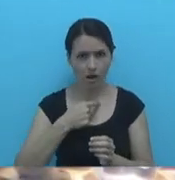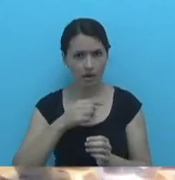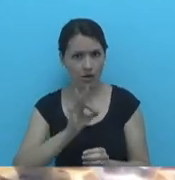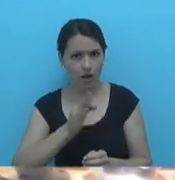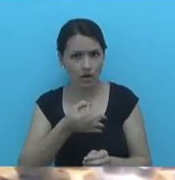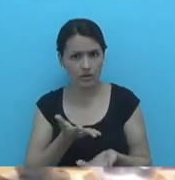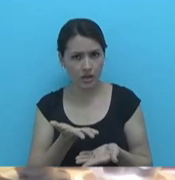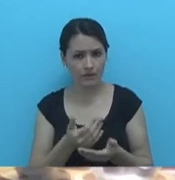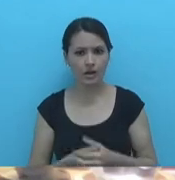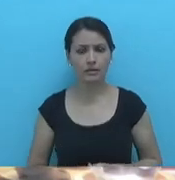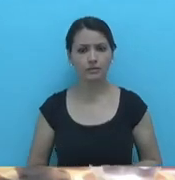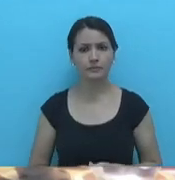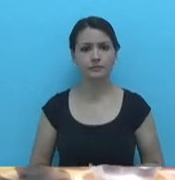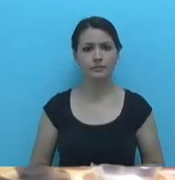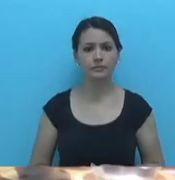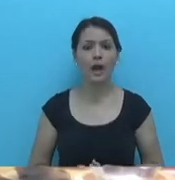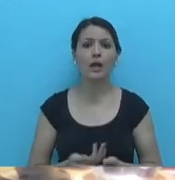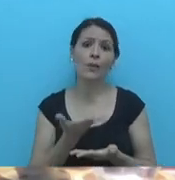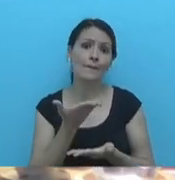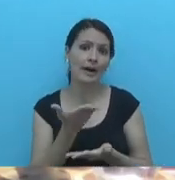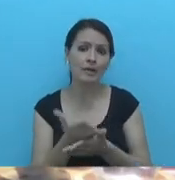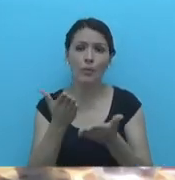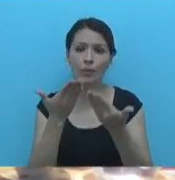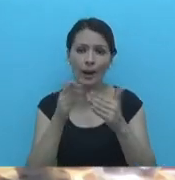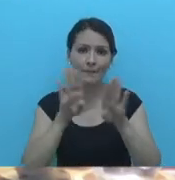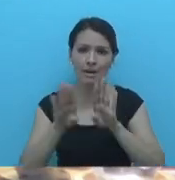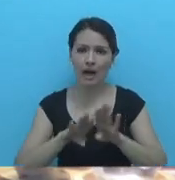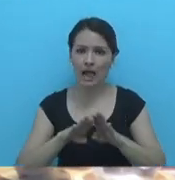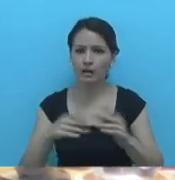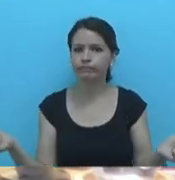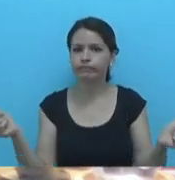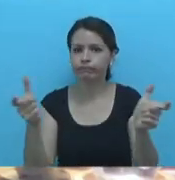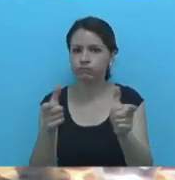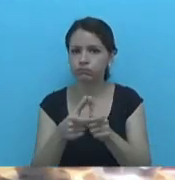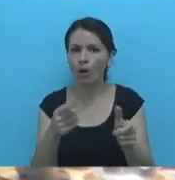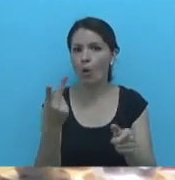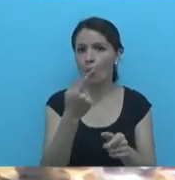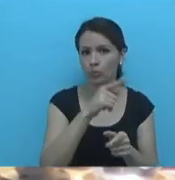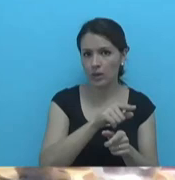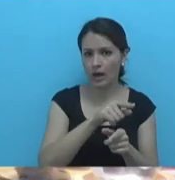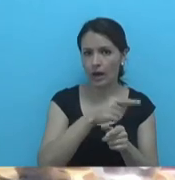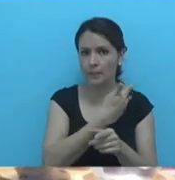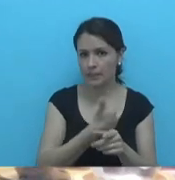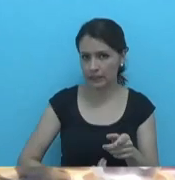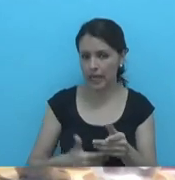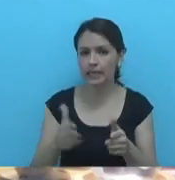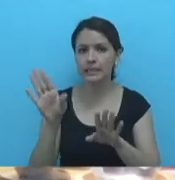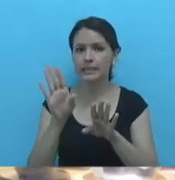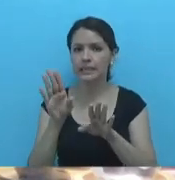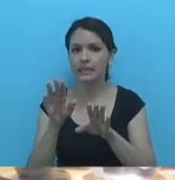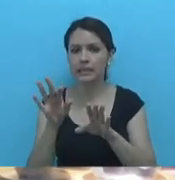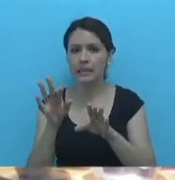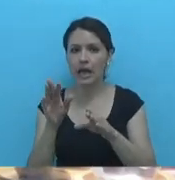convocatoria, facultándola a usted, para que a través de la presidencia coordine con el señor ministro de Economía la venida del señor ministro